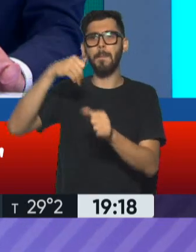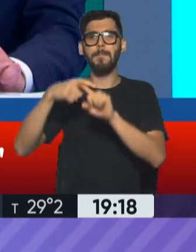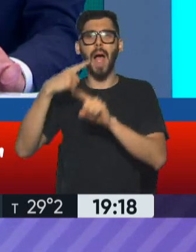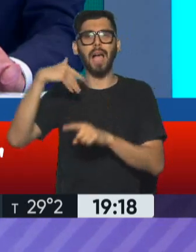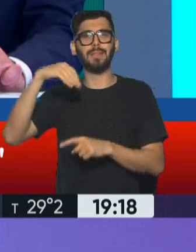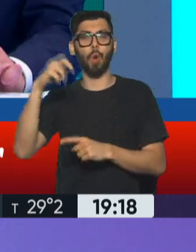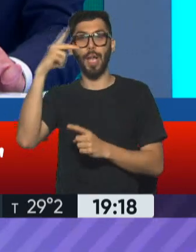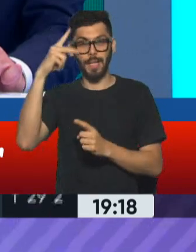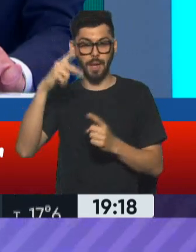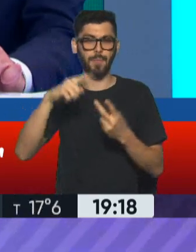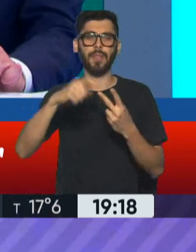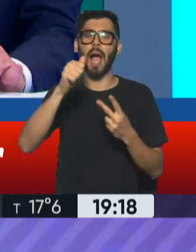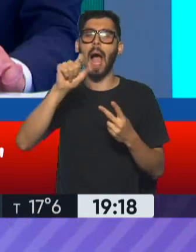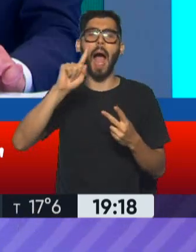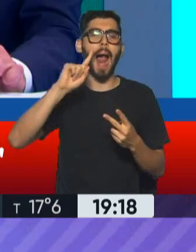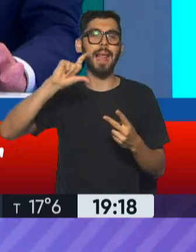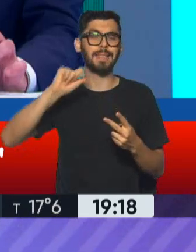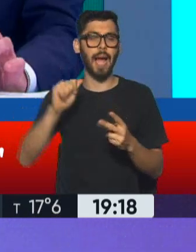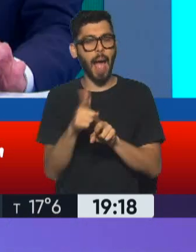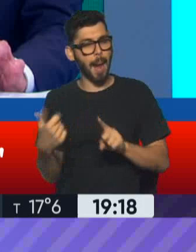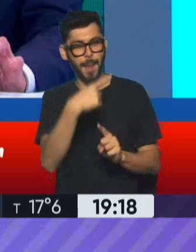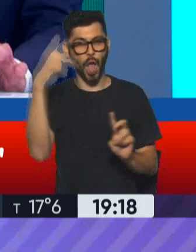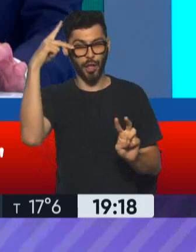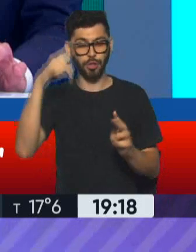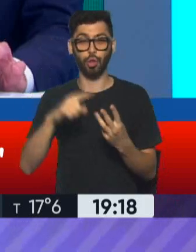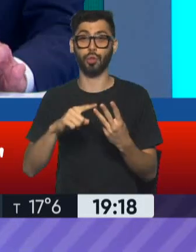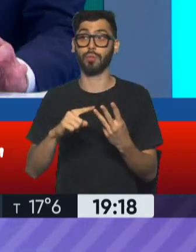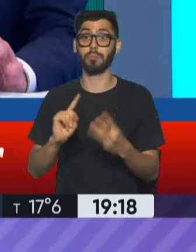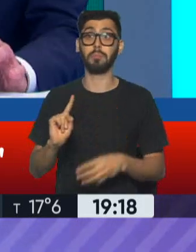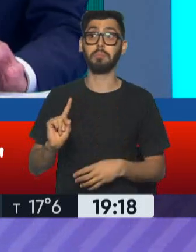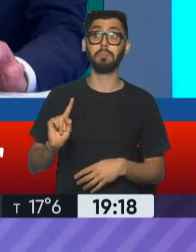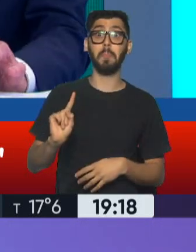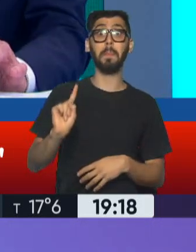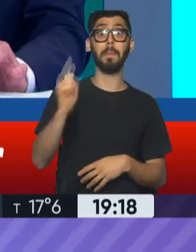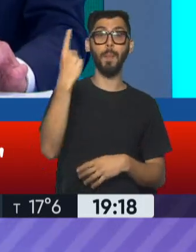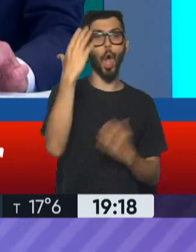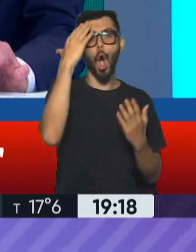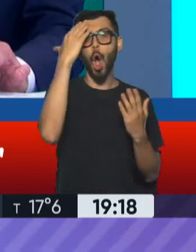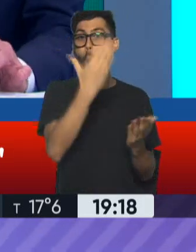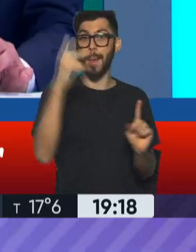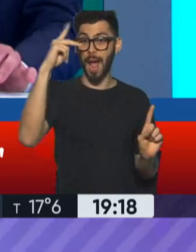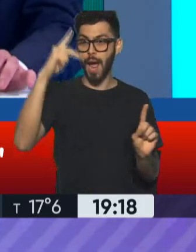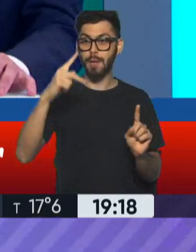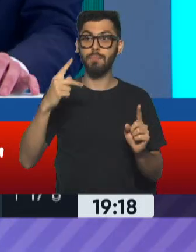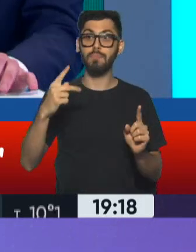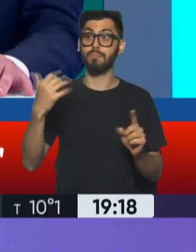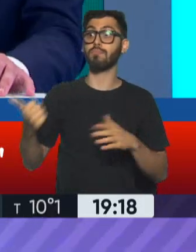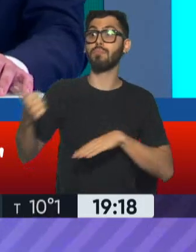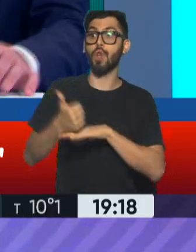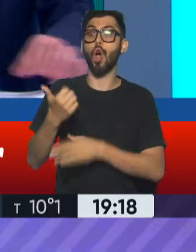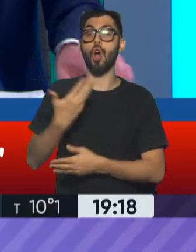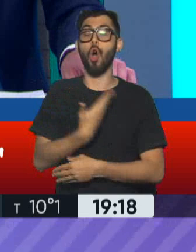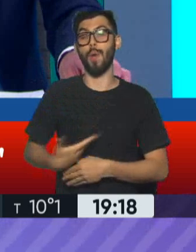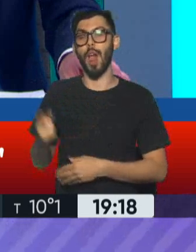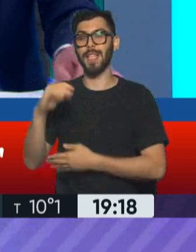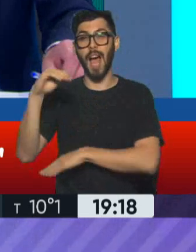hermana del expresidente homenajeado en el día de hoy. El primer homenaje público del que participa la gobernadora de Santa Cruz. No estaba